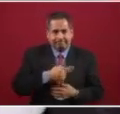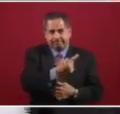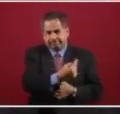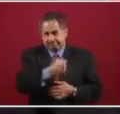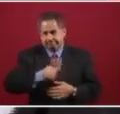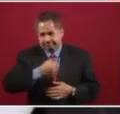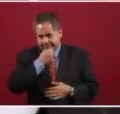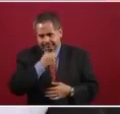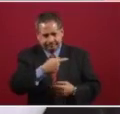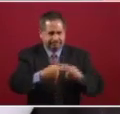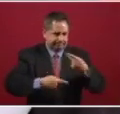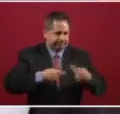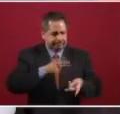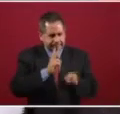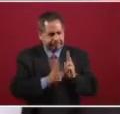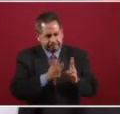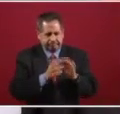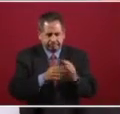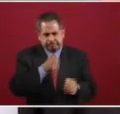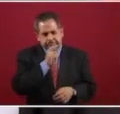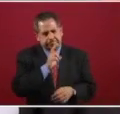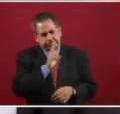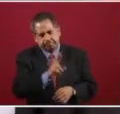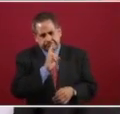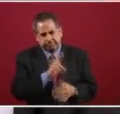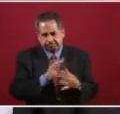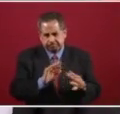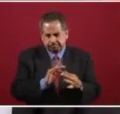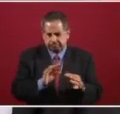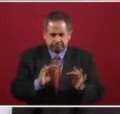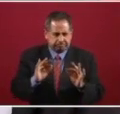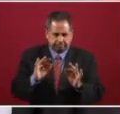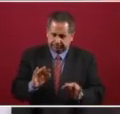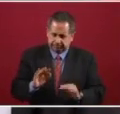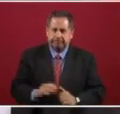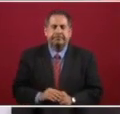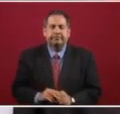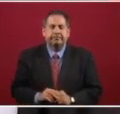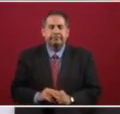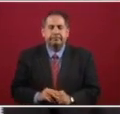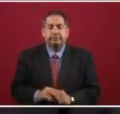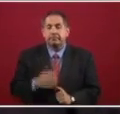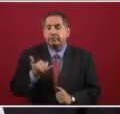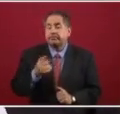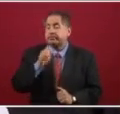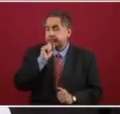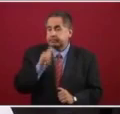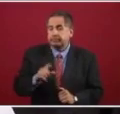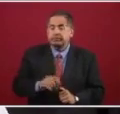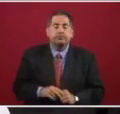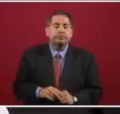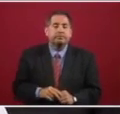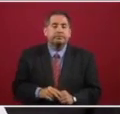porque me estaba entrevistando, y